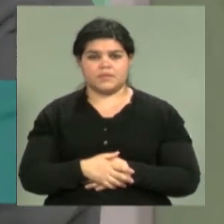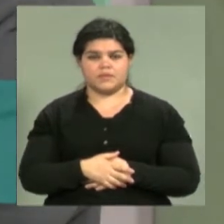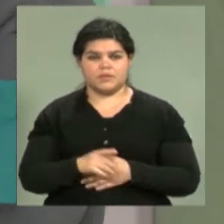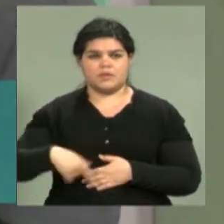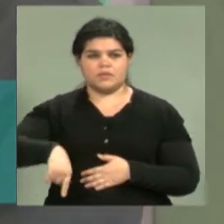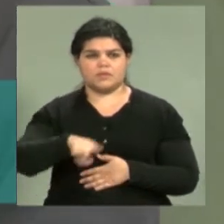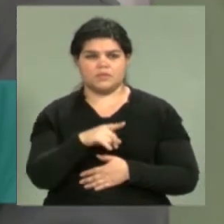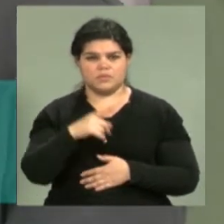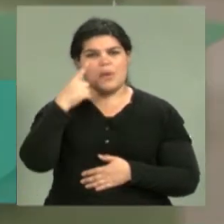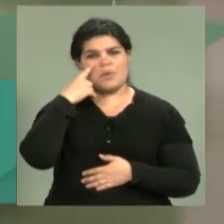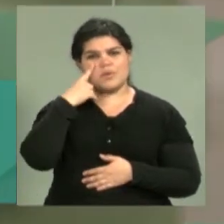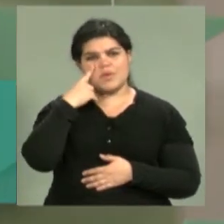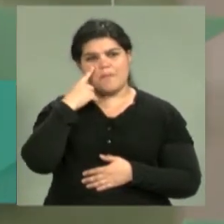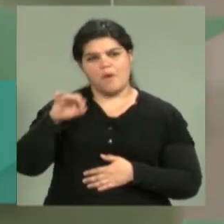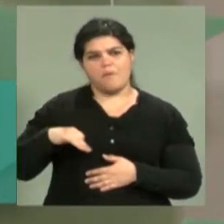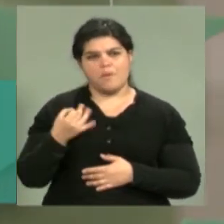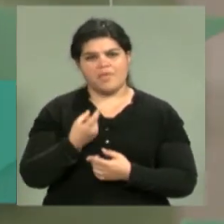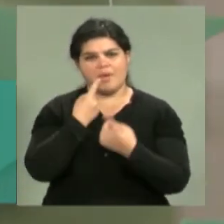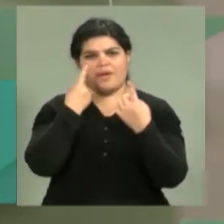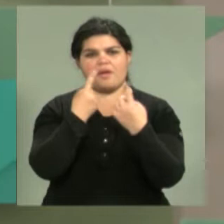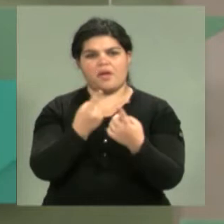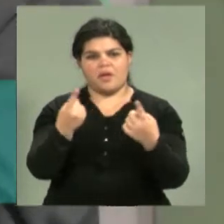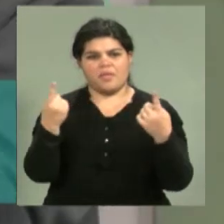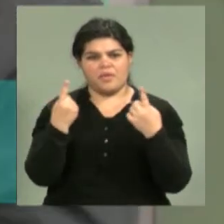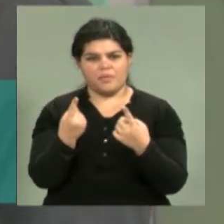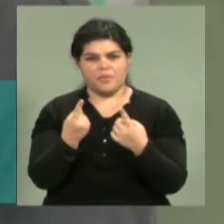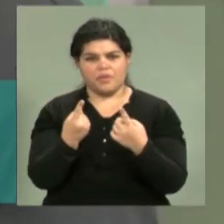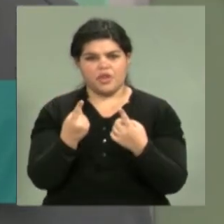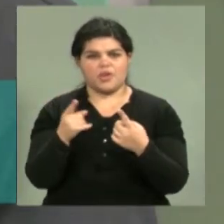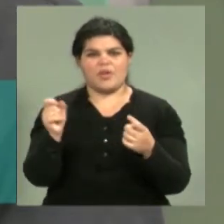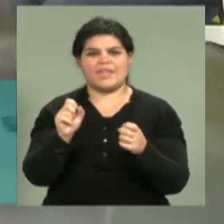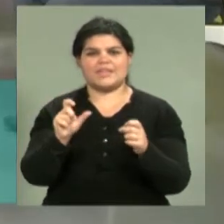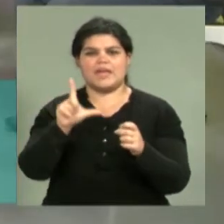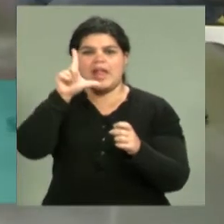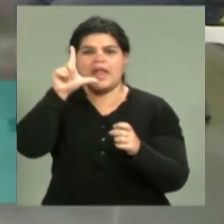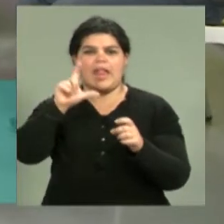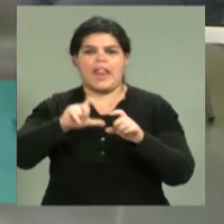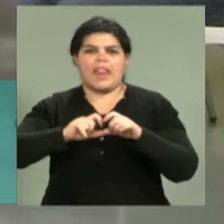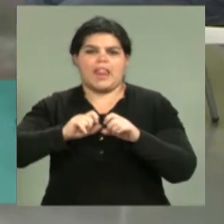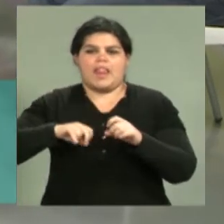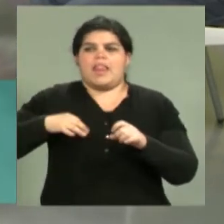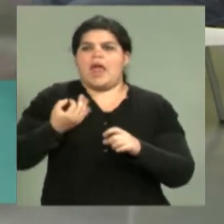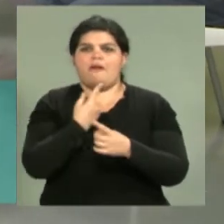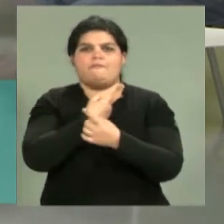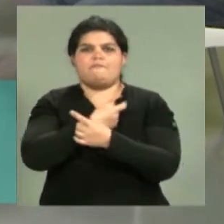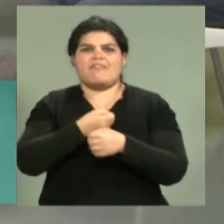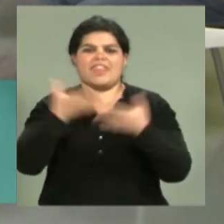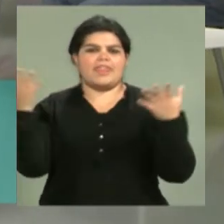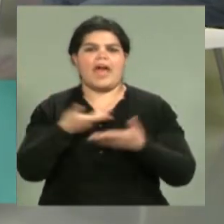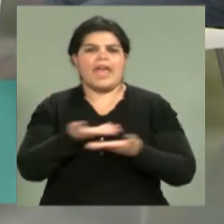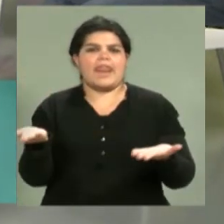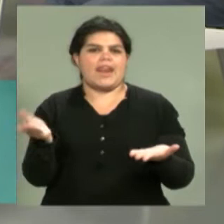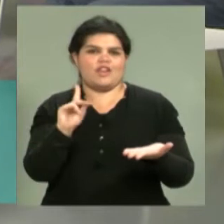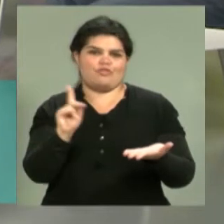determinadas condiciones de vida y no la vida como concepto fuera de nosotros.